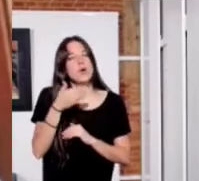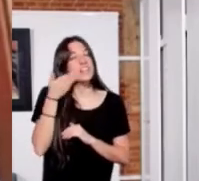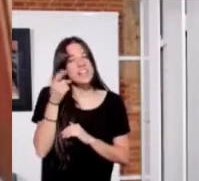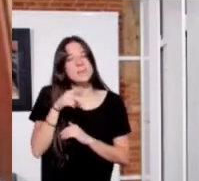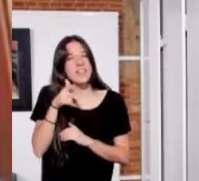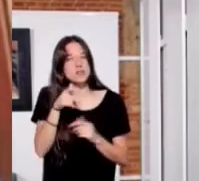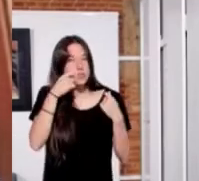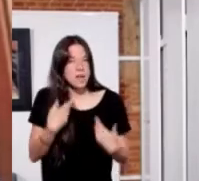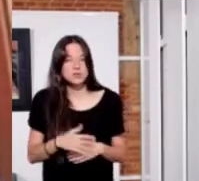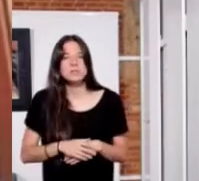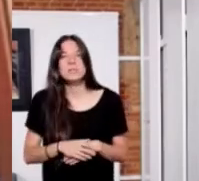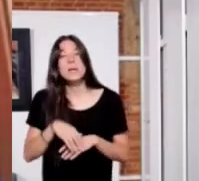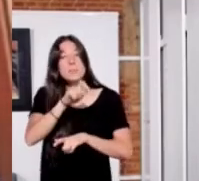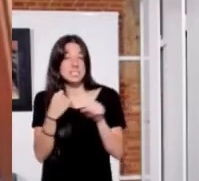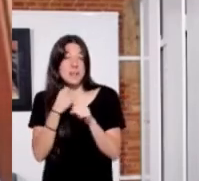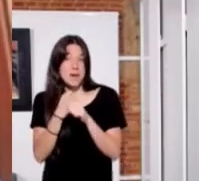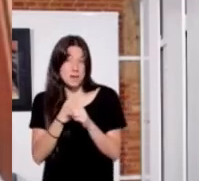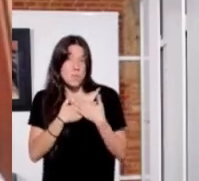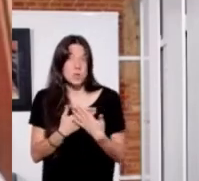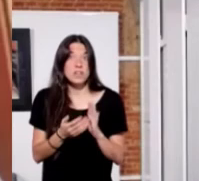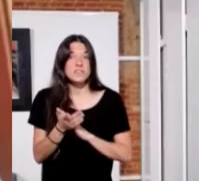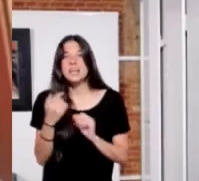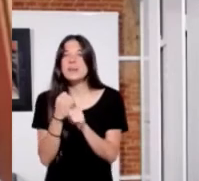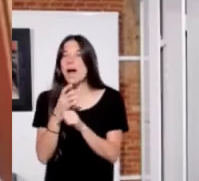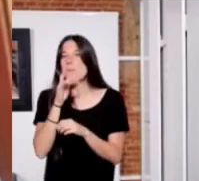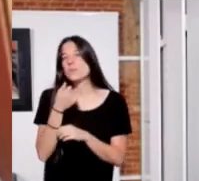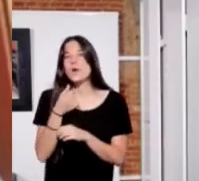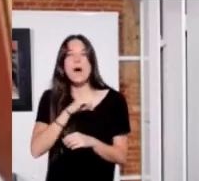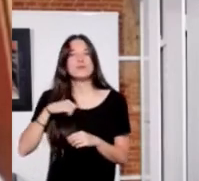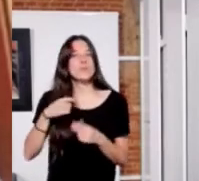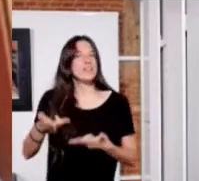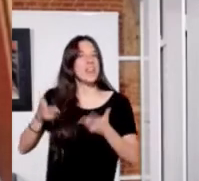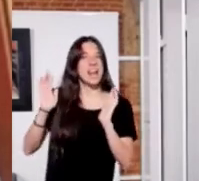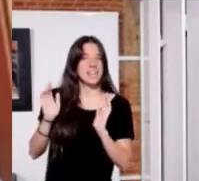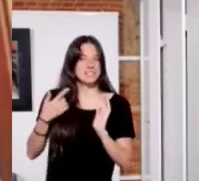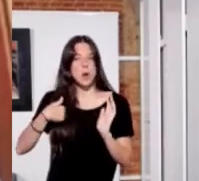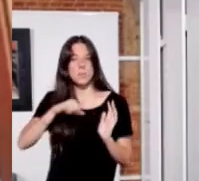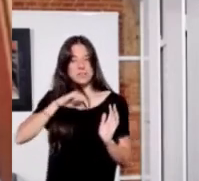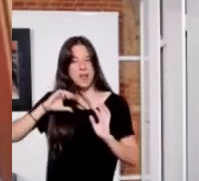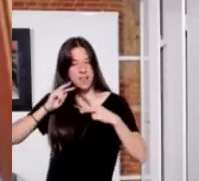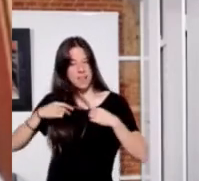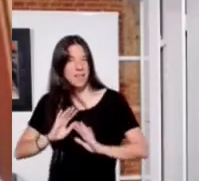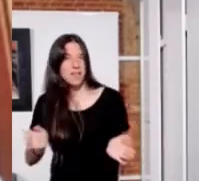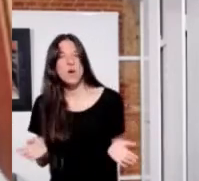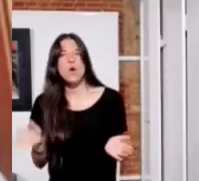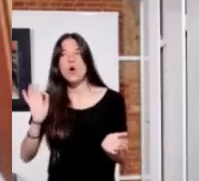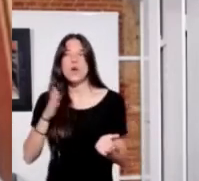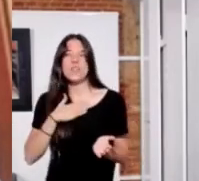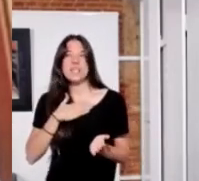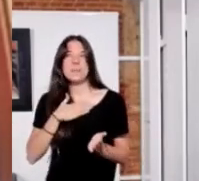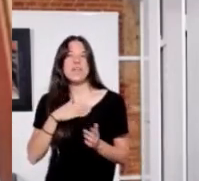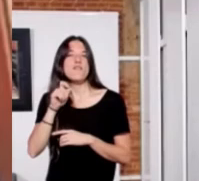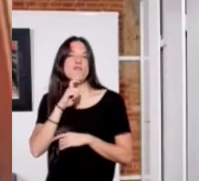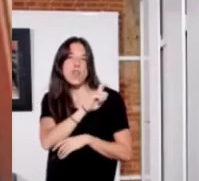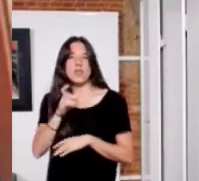quienes trabajan como voluntarios no trabajan cual autónomo liberales, a título personal, desde su estricta fundación